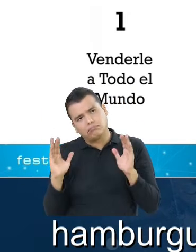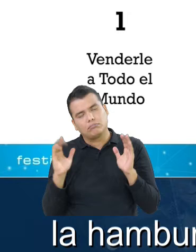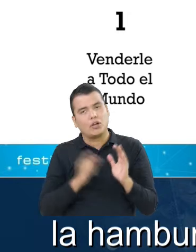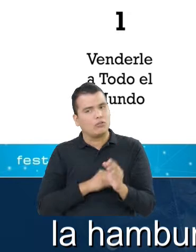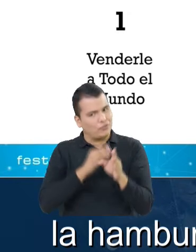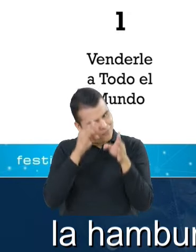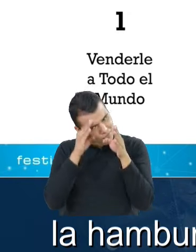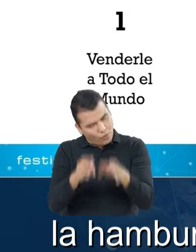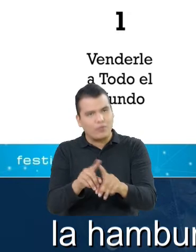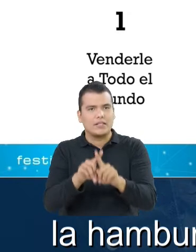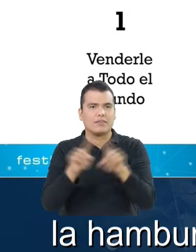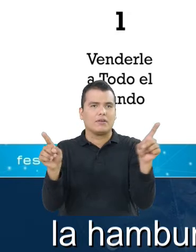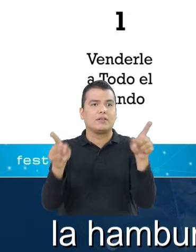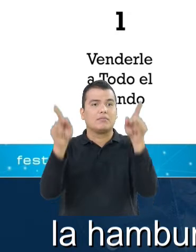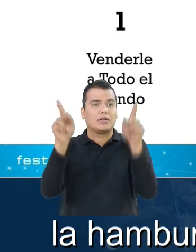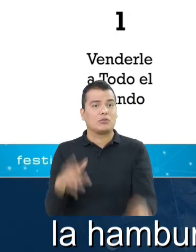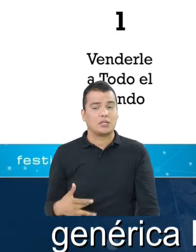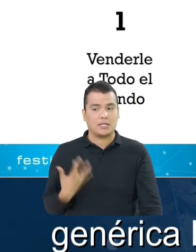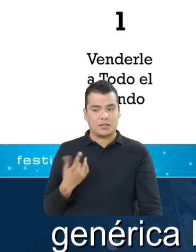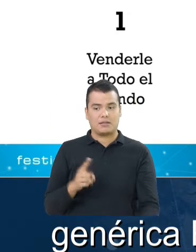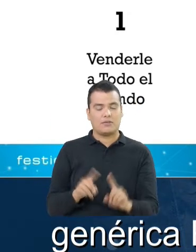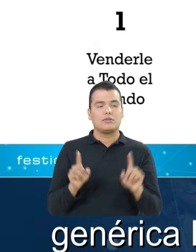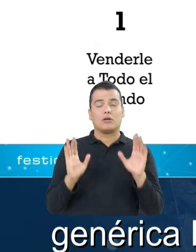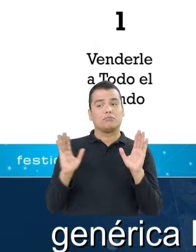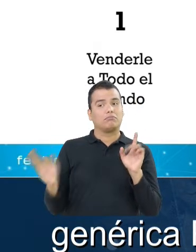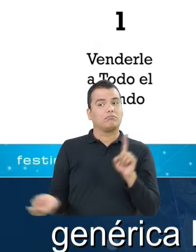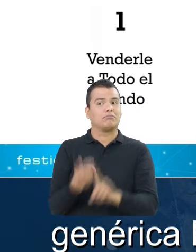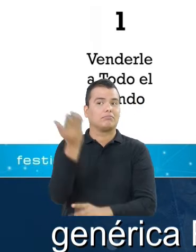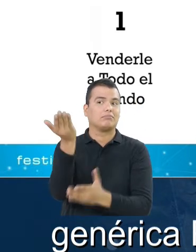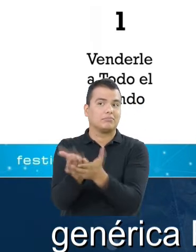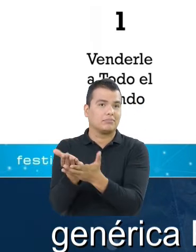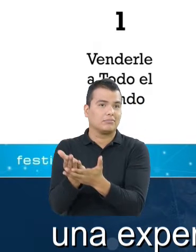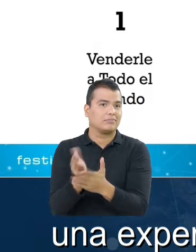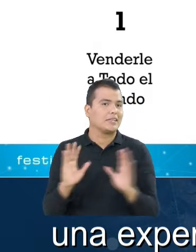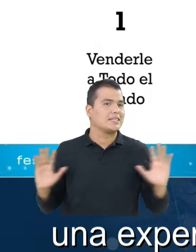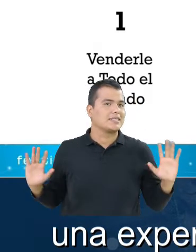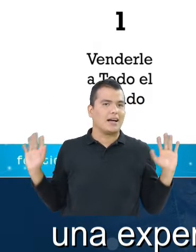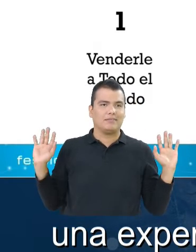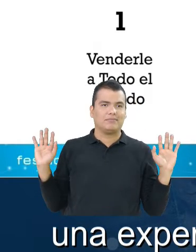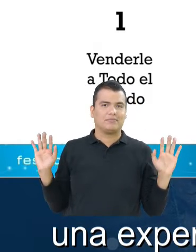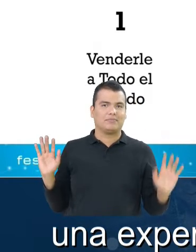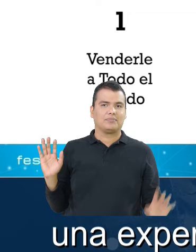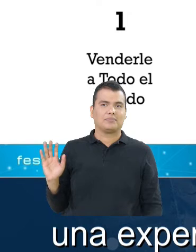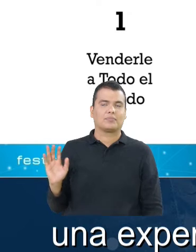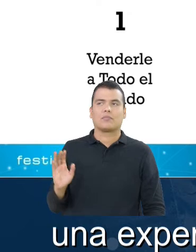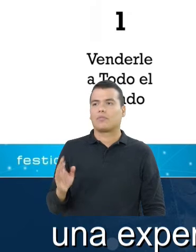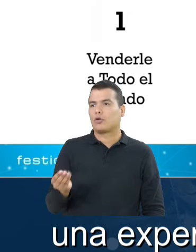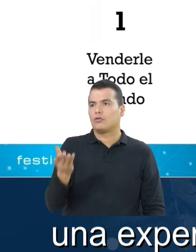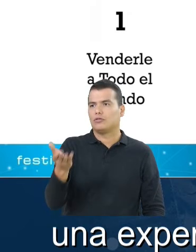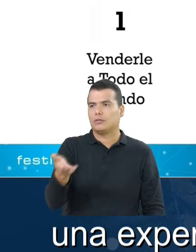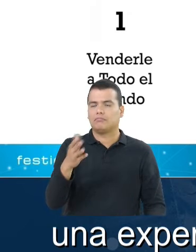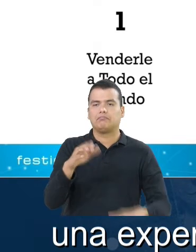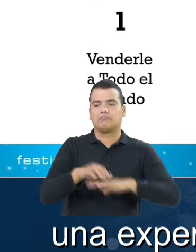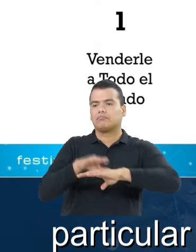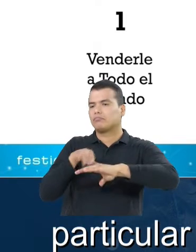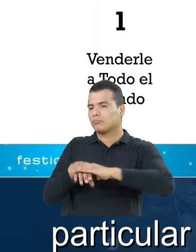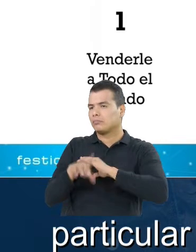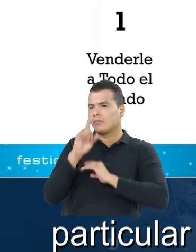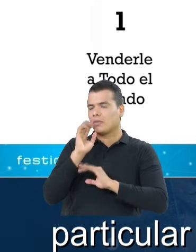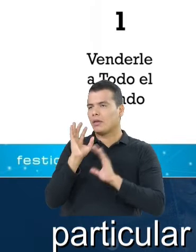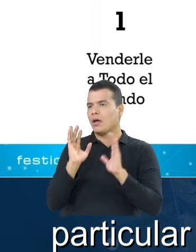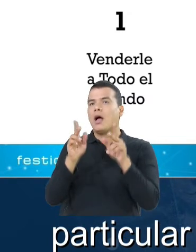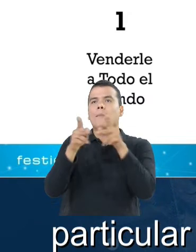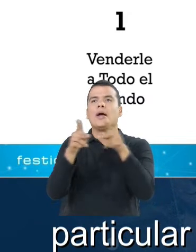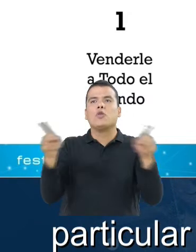una experiencia a un usuario en particular y decir, oiga, es que yo quiero venderle unos zapatos no a cualquier adolescente, sino a